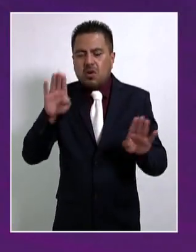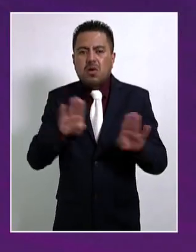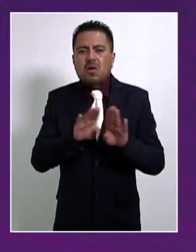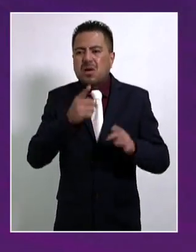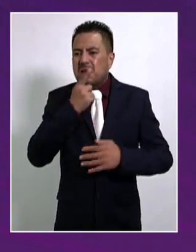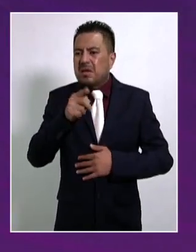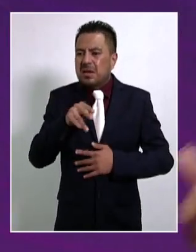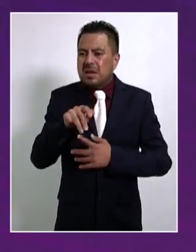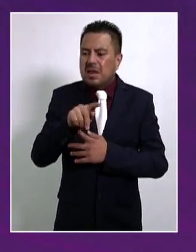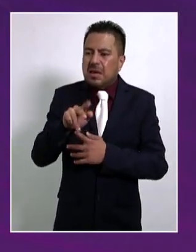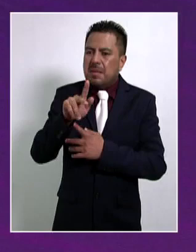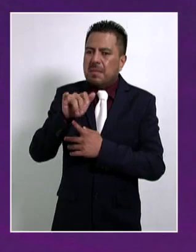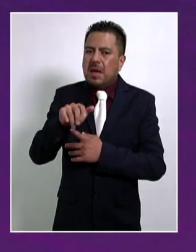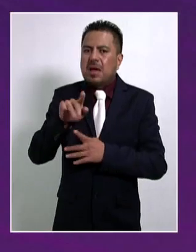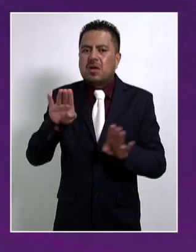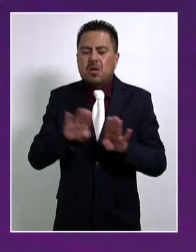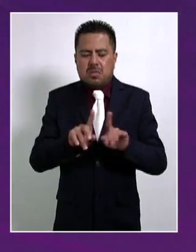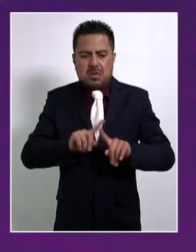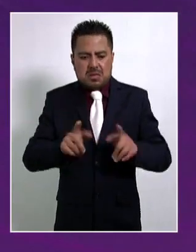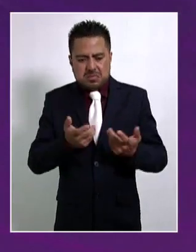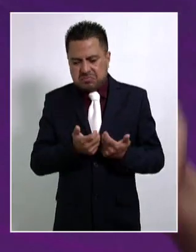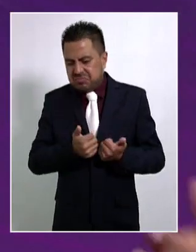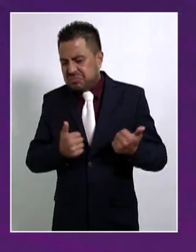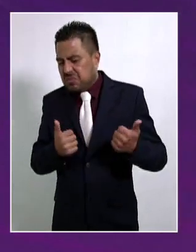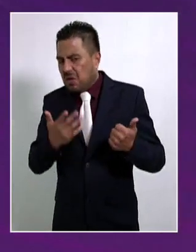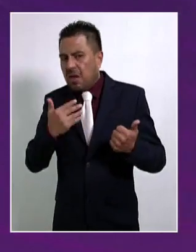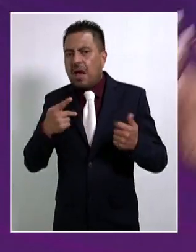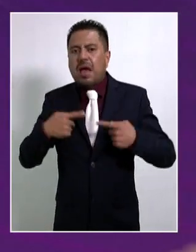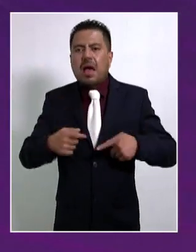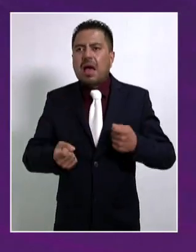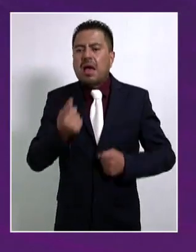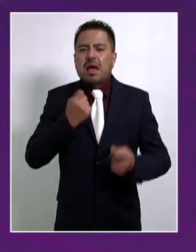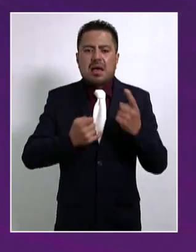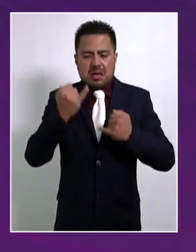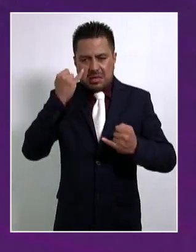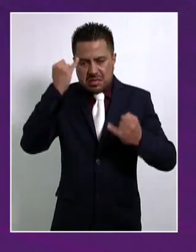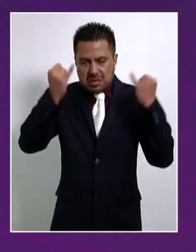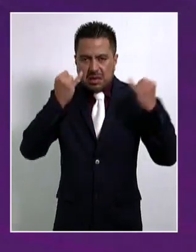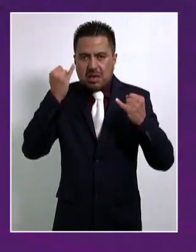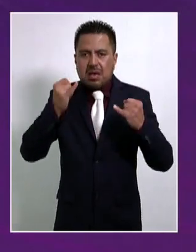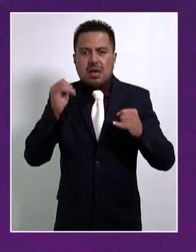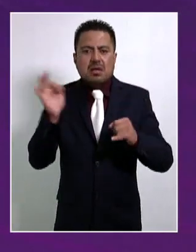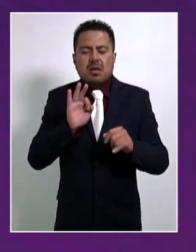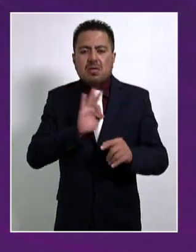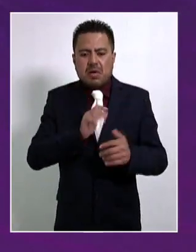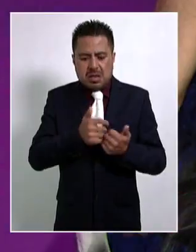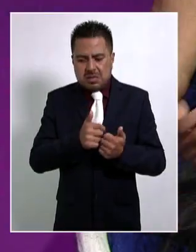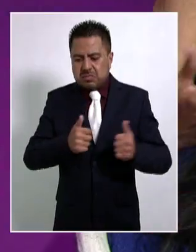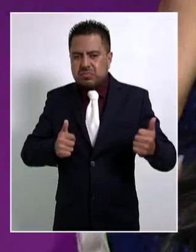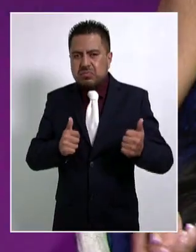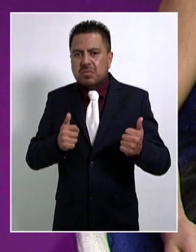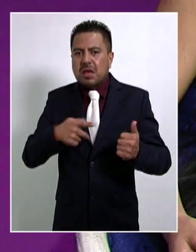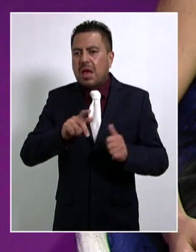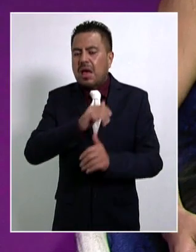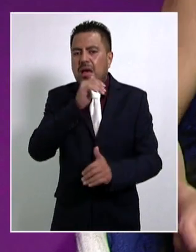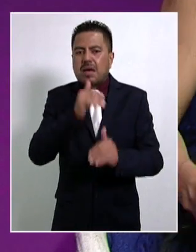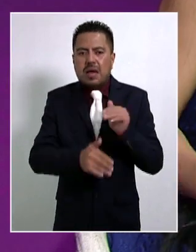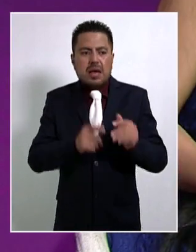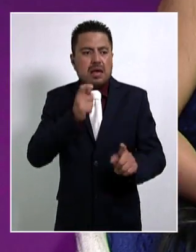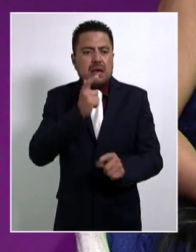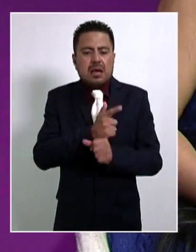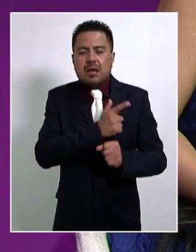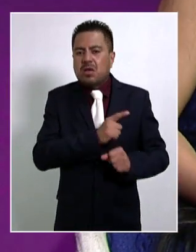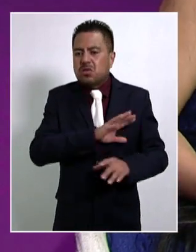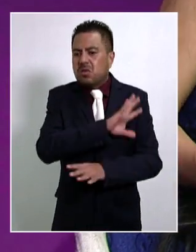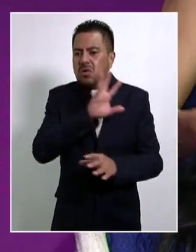decía Nathan, no somos tan distantes. Hay personas, hay ideologías que tratan de separarnos, pero al final de cuentas